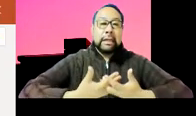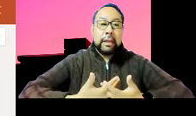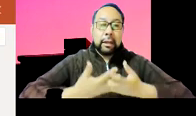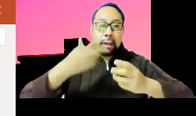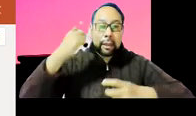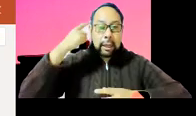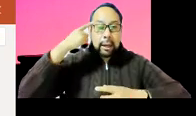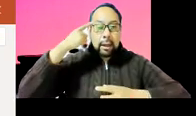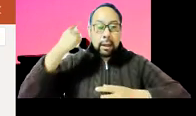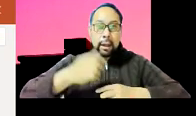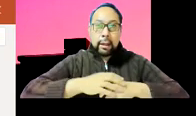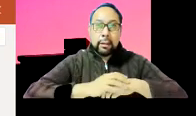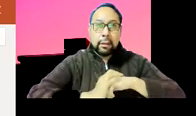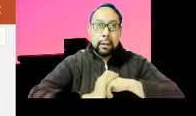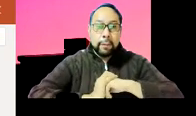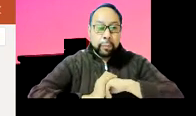el sentir que